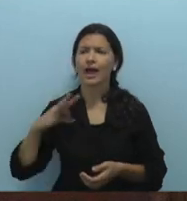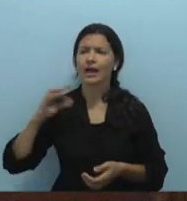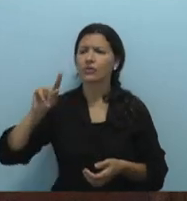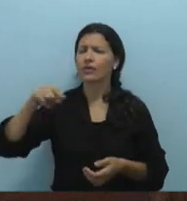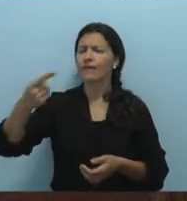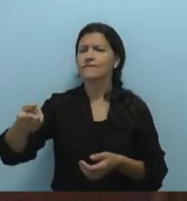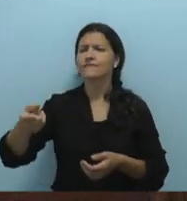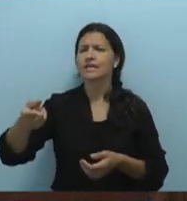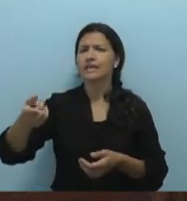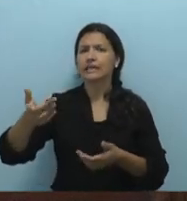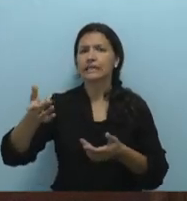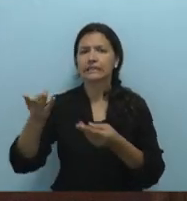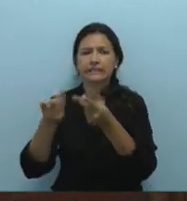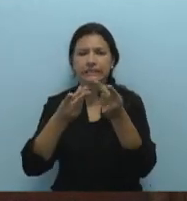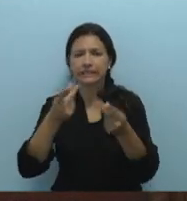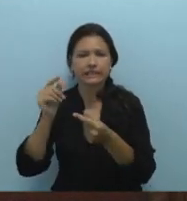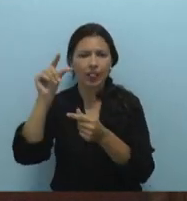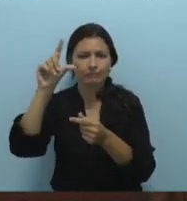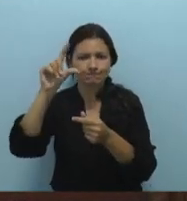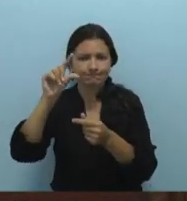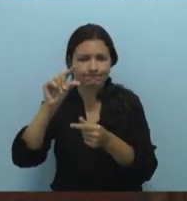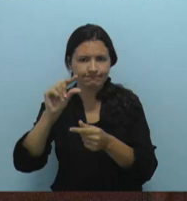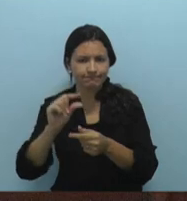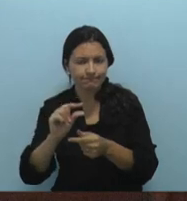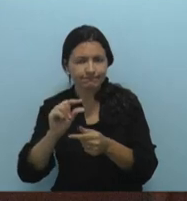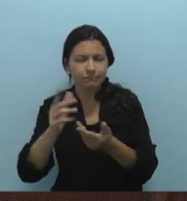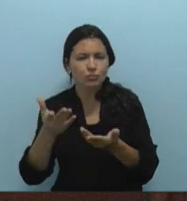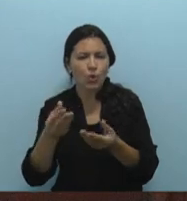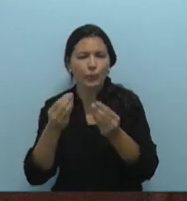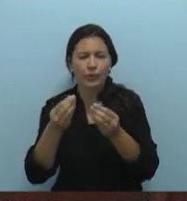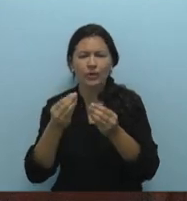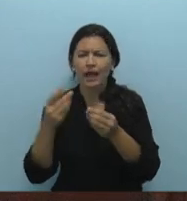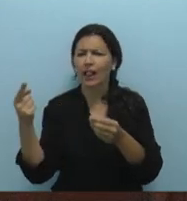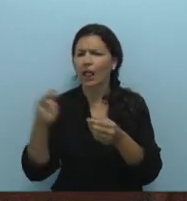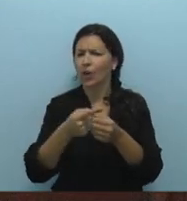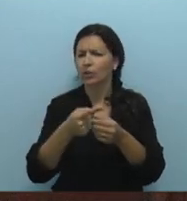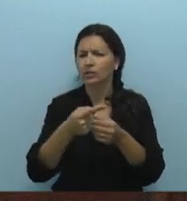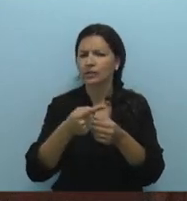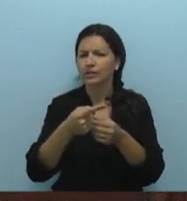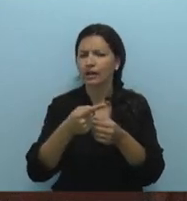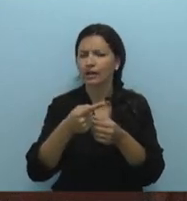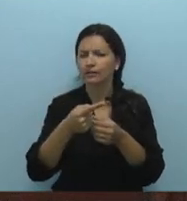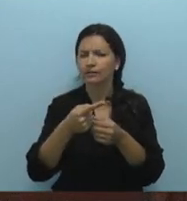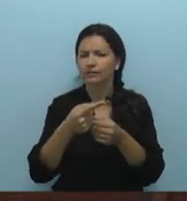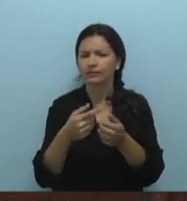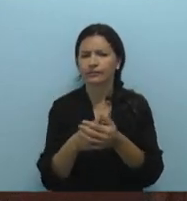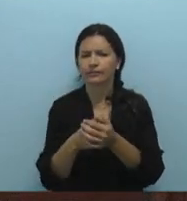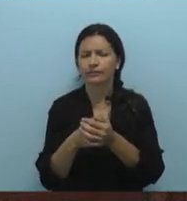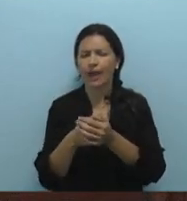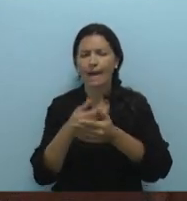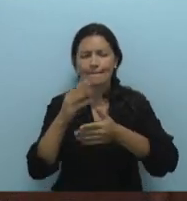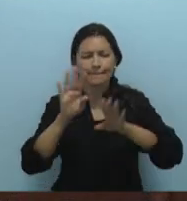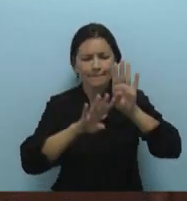sumamente riesgoso porque implica la anulación de la capacidad de las universidades para